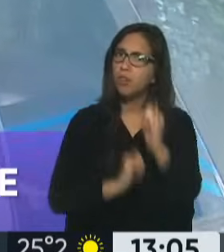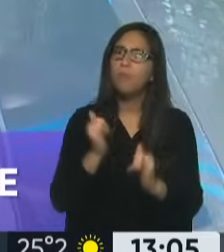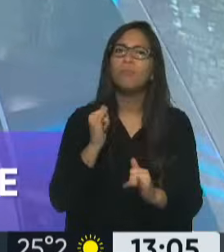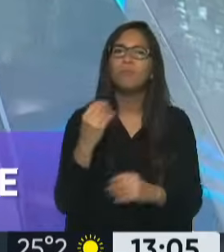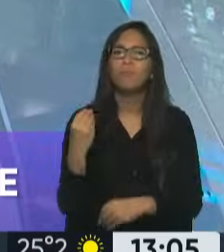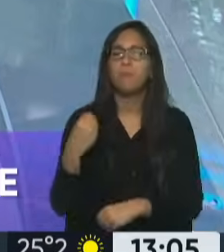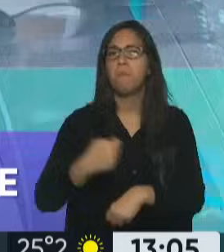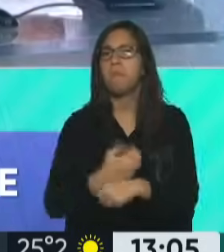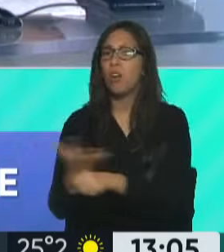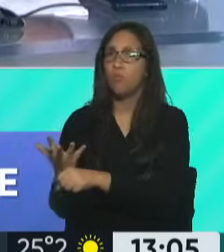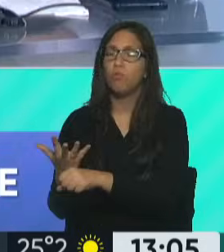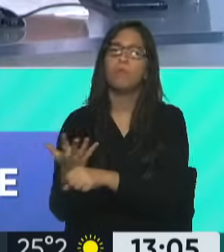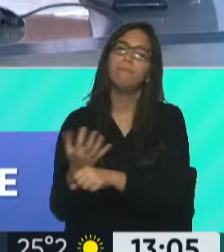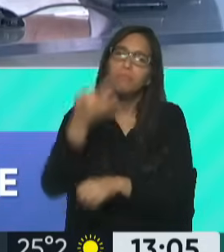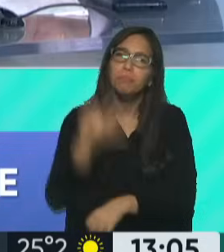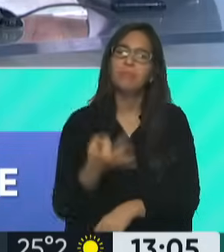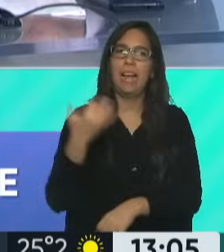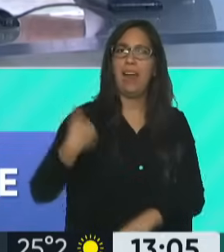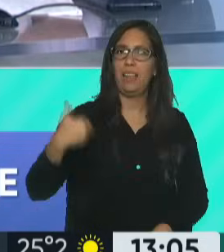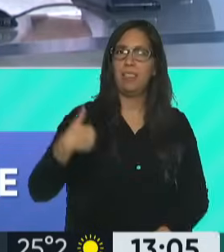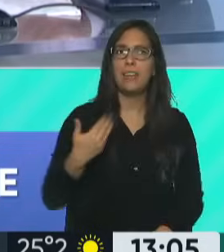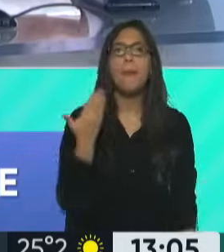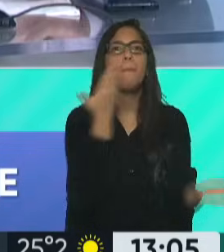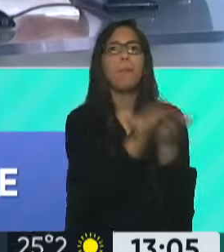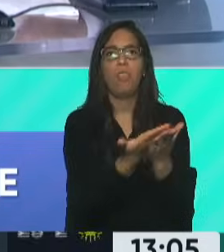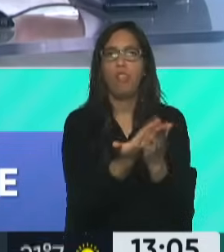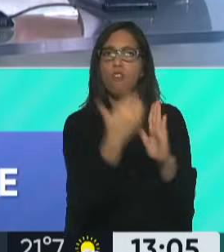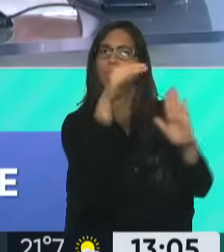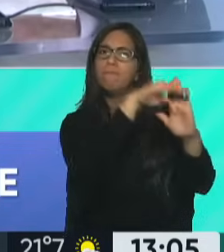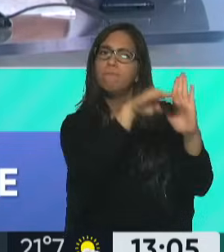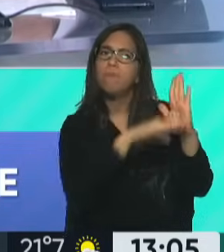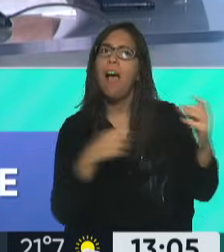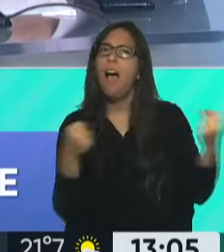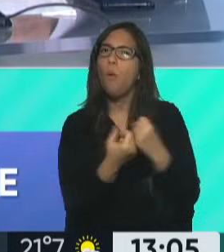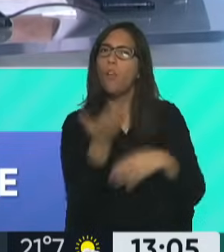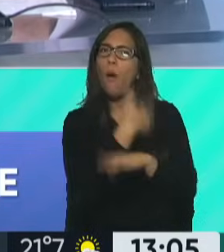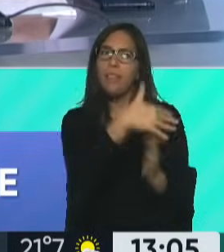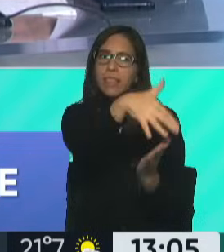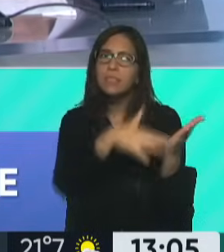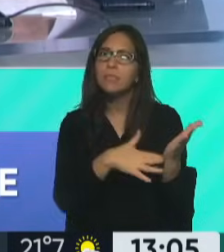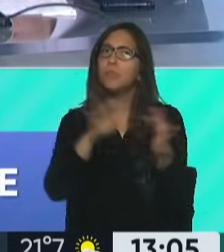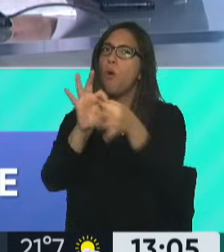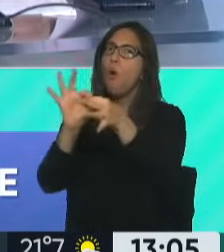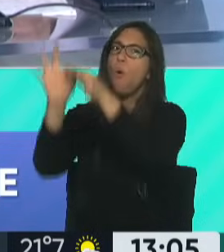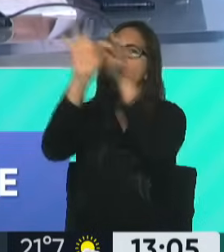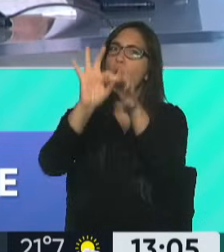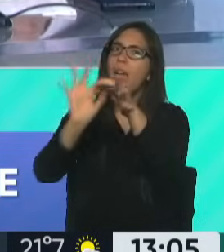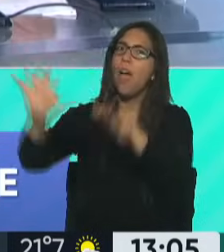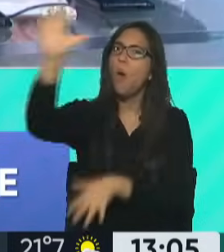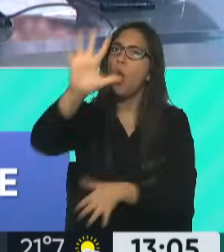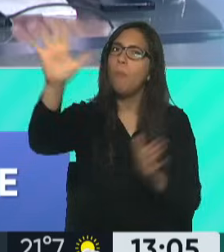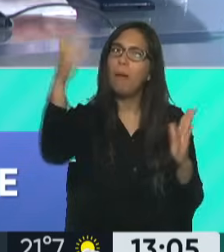había y Argentina en particular había pedido una serie de revisiones sobre el acuerdo así como lo había mandado la Unión Europea sí no